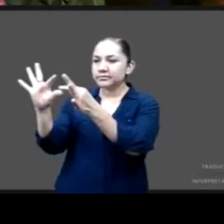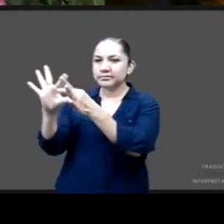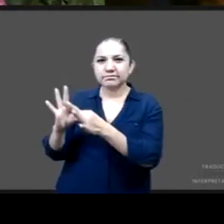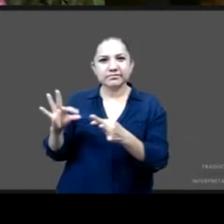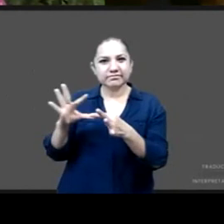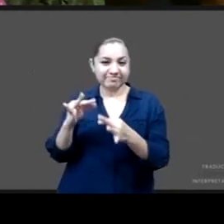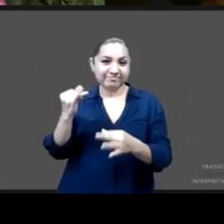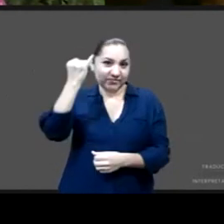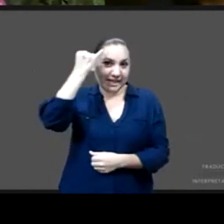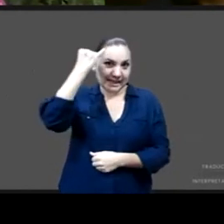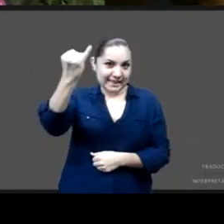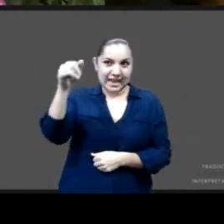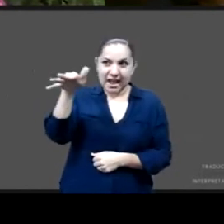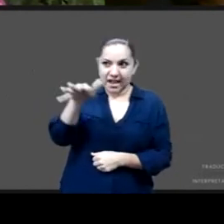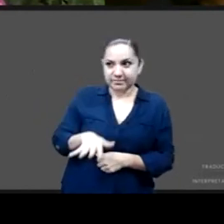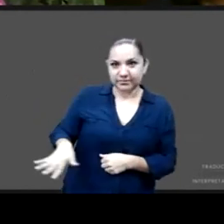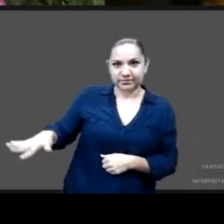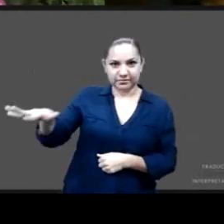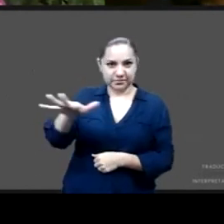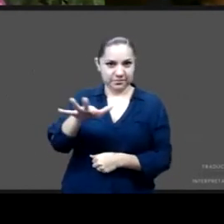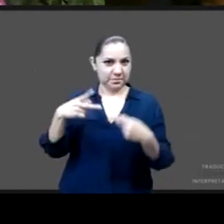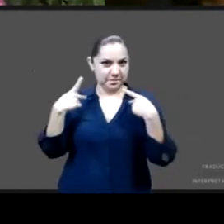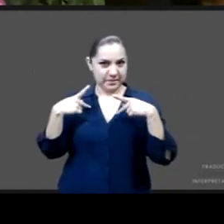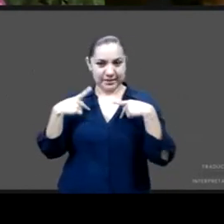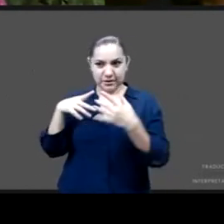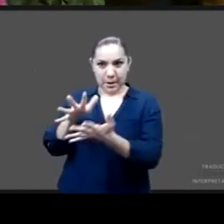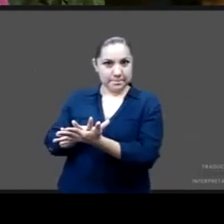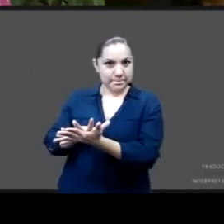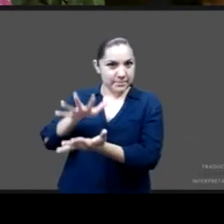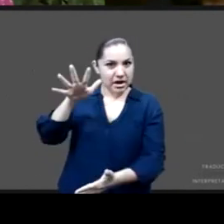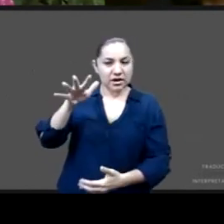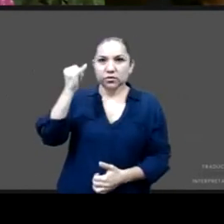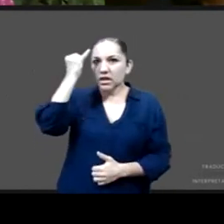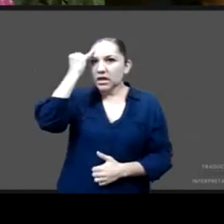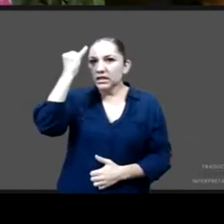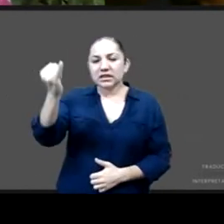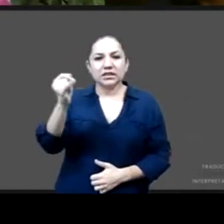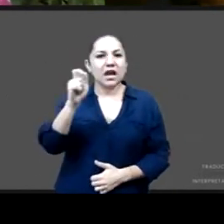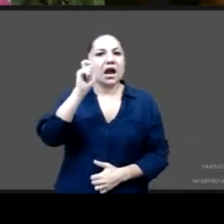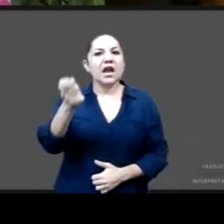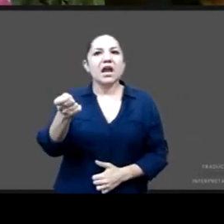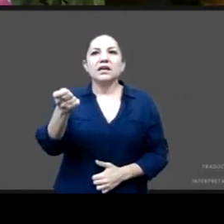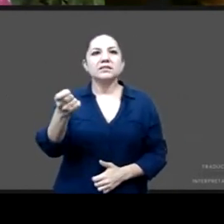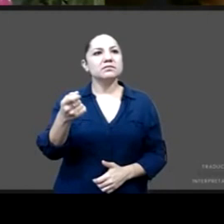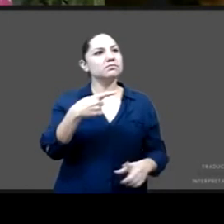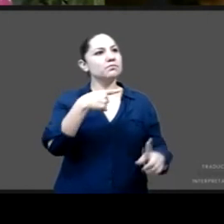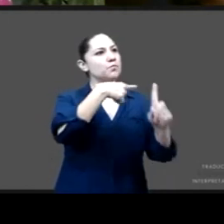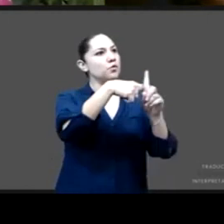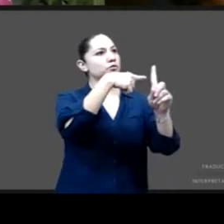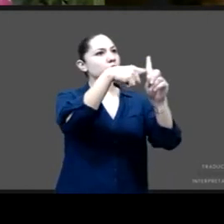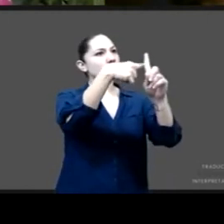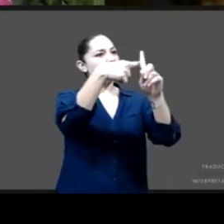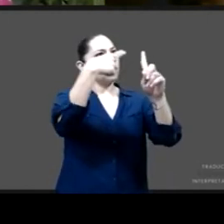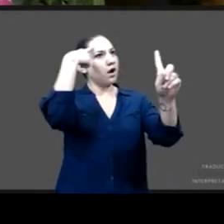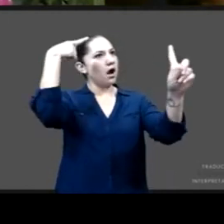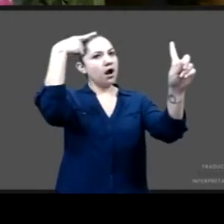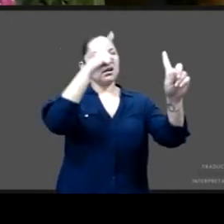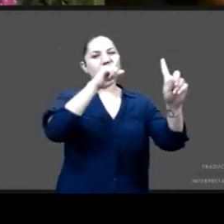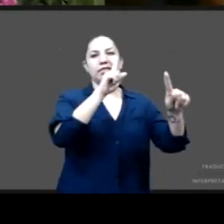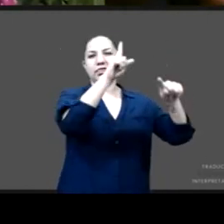culturales en nuestro tiempo que están dirigidos a desmovilizar a los utópicos a